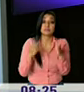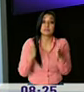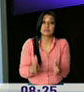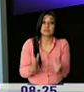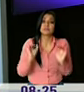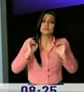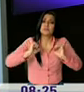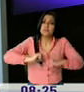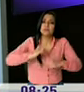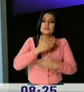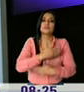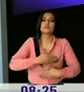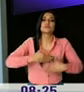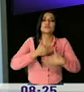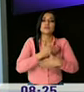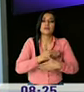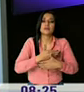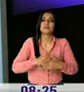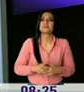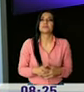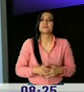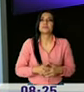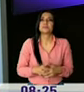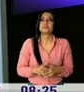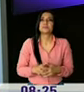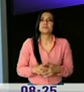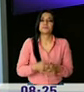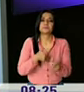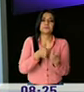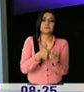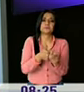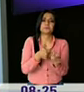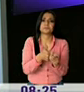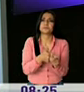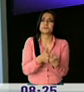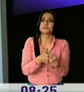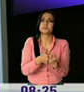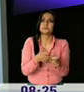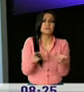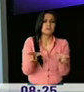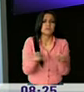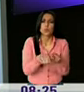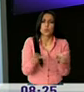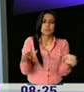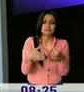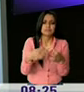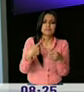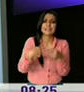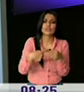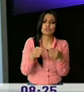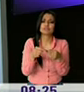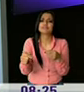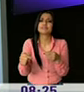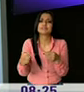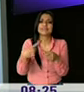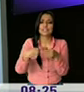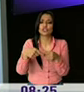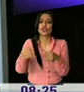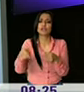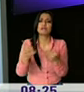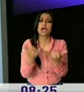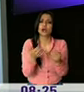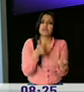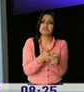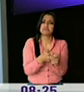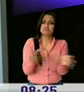a disfrutar de días como este. Está muy cerquita, yo diría, ya es parte de Quito. Antes era alejado el Valle de los Chillos. Ahora ya